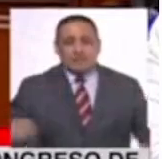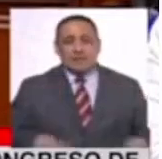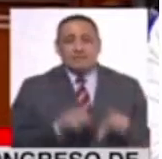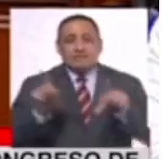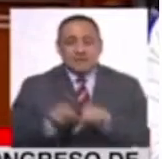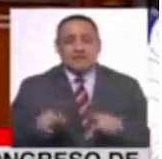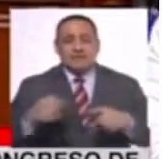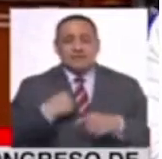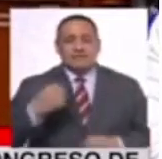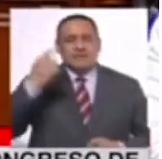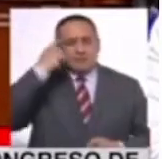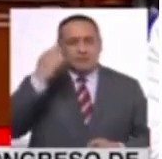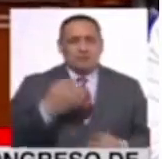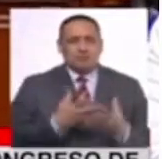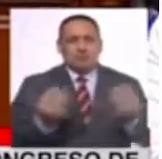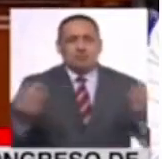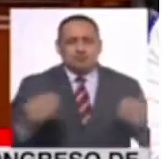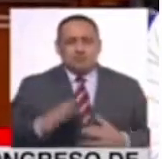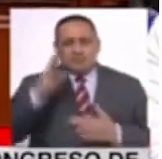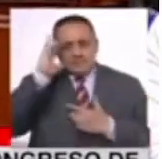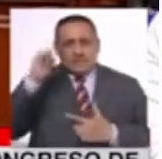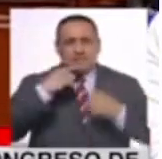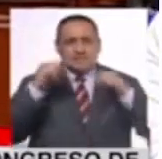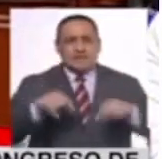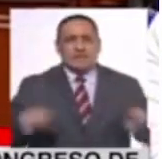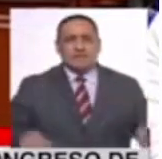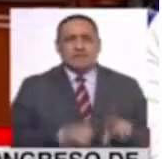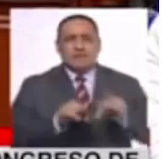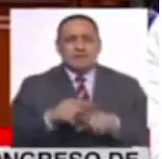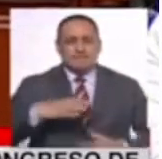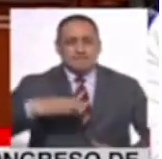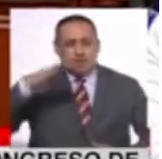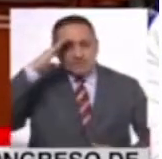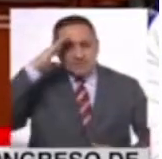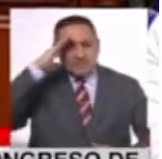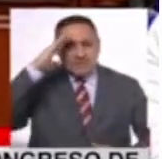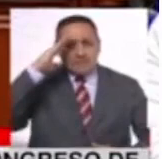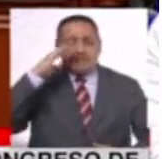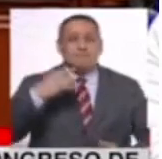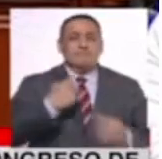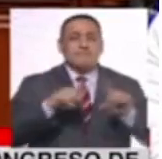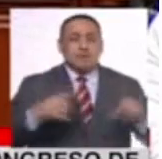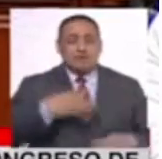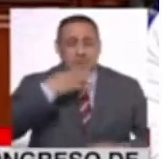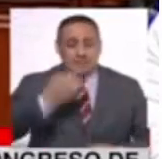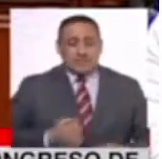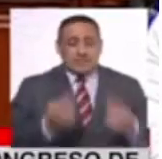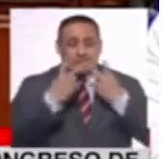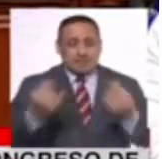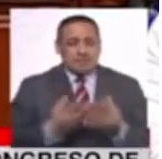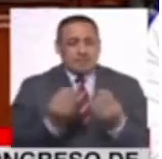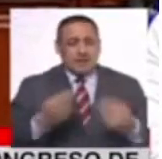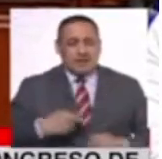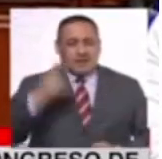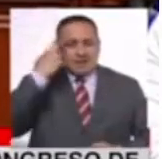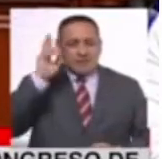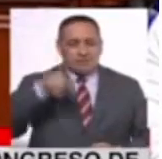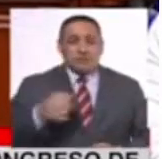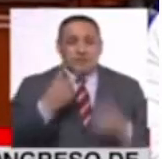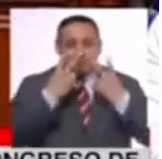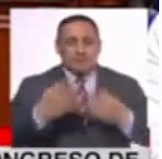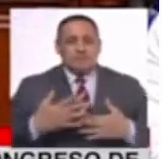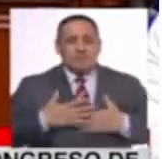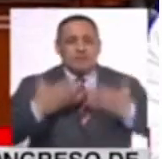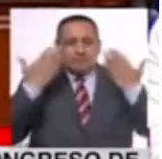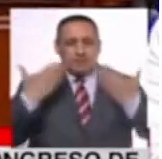Esa es la filosofía de los militares que nos encontramos aquí y los policías. Y evidentemente, con mayor razón, tiene que ser la